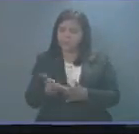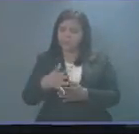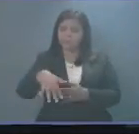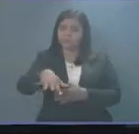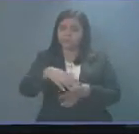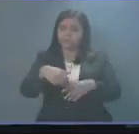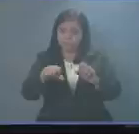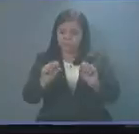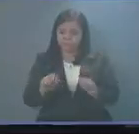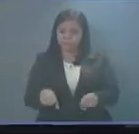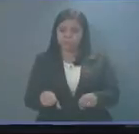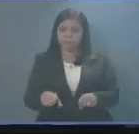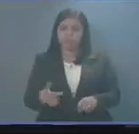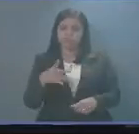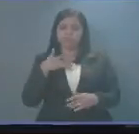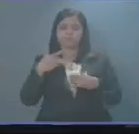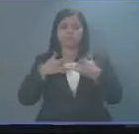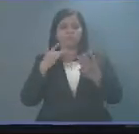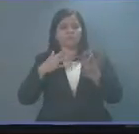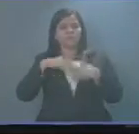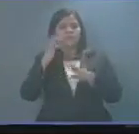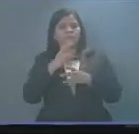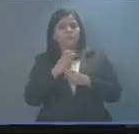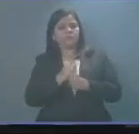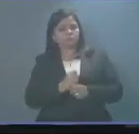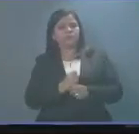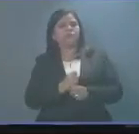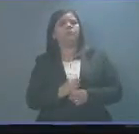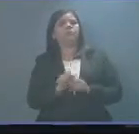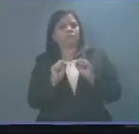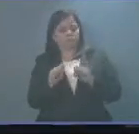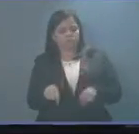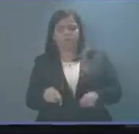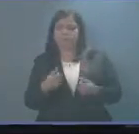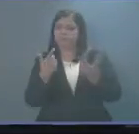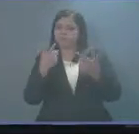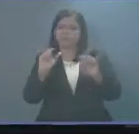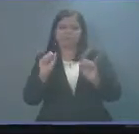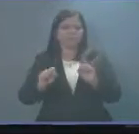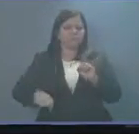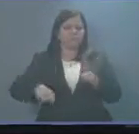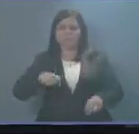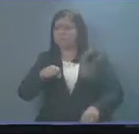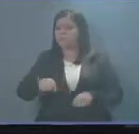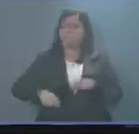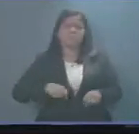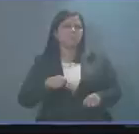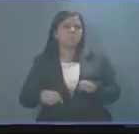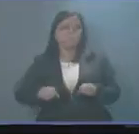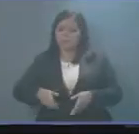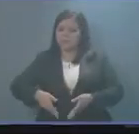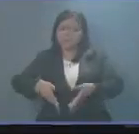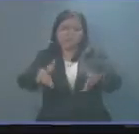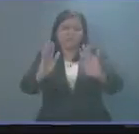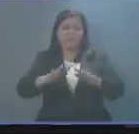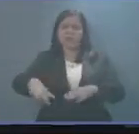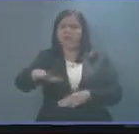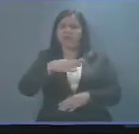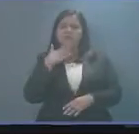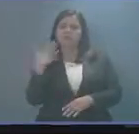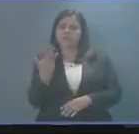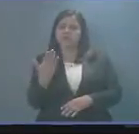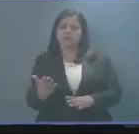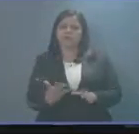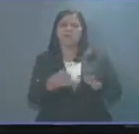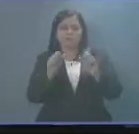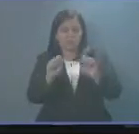se pueda sentir la seguridad de poder circular en la ciudad o en la zona rural en